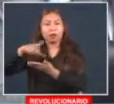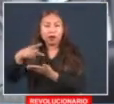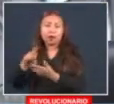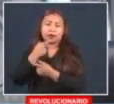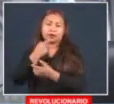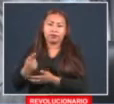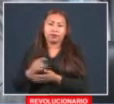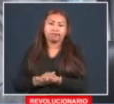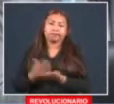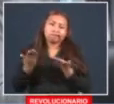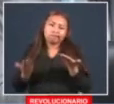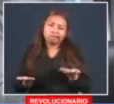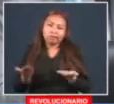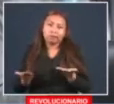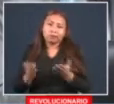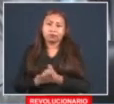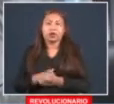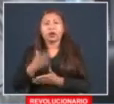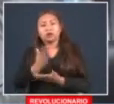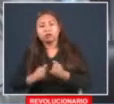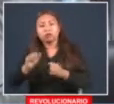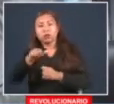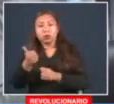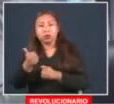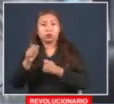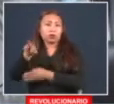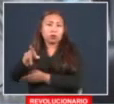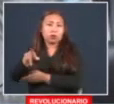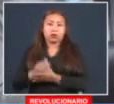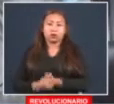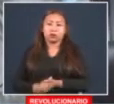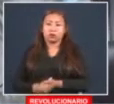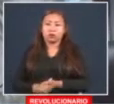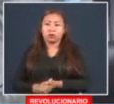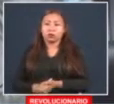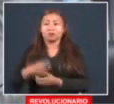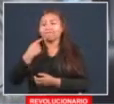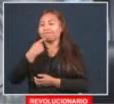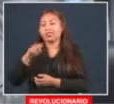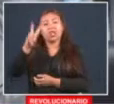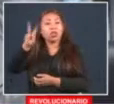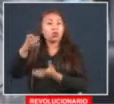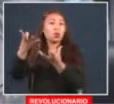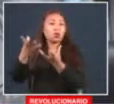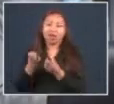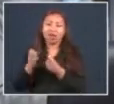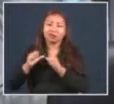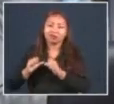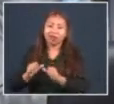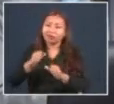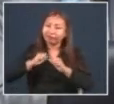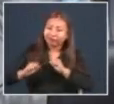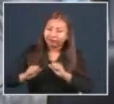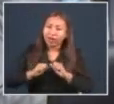Sin embargo, hay uno que otro compañero, sí, que no quieren seguir la lucha. Y